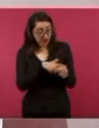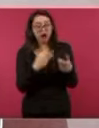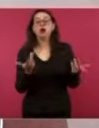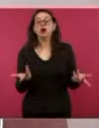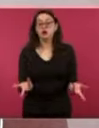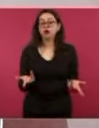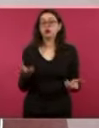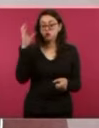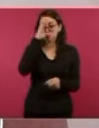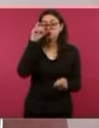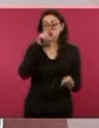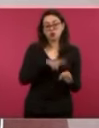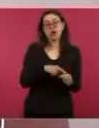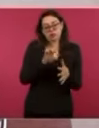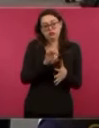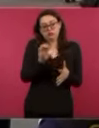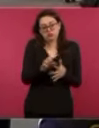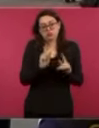Sí, pues entonces con…